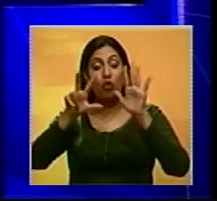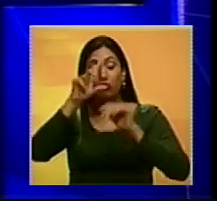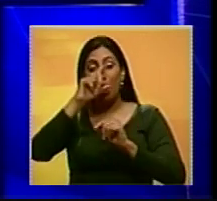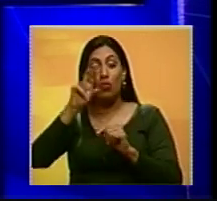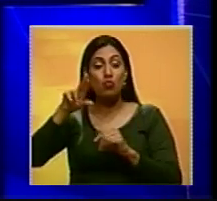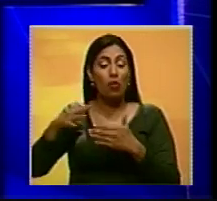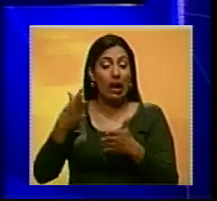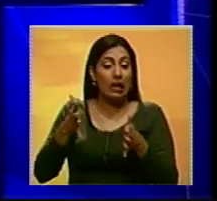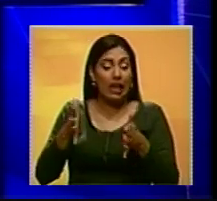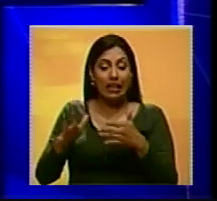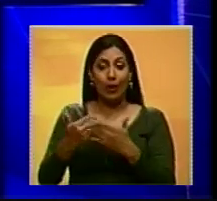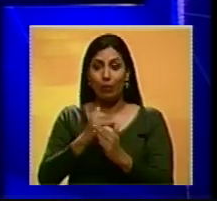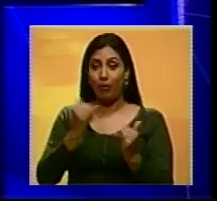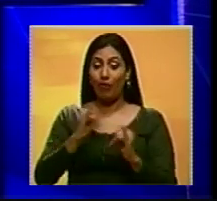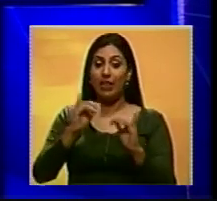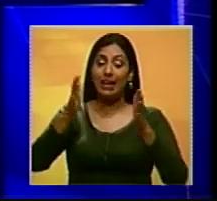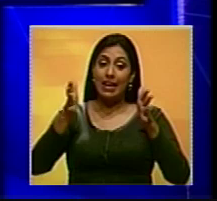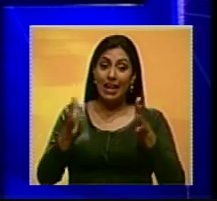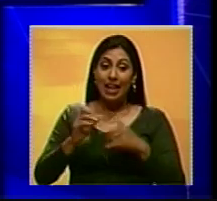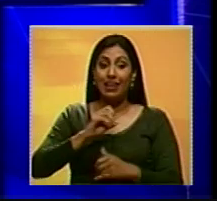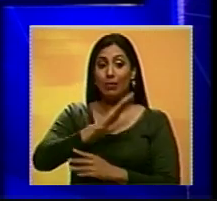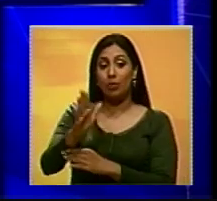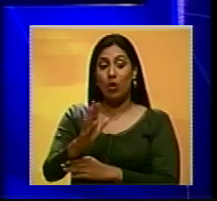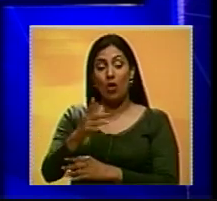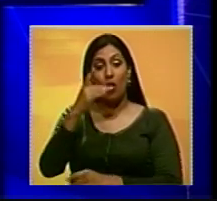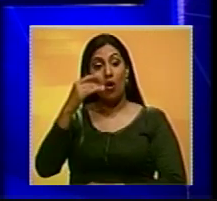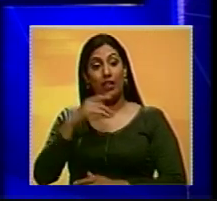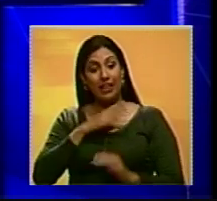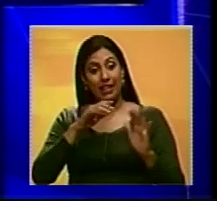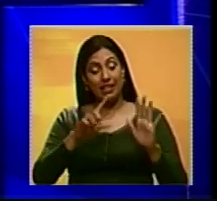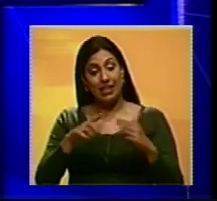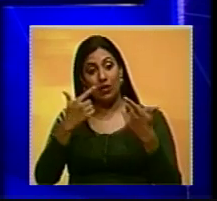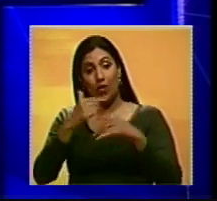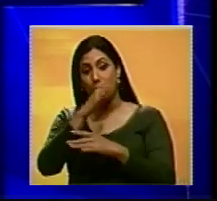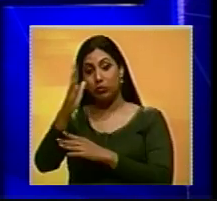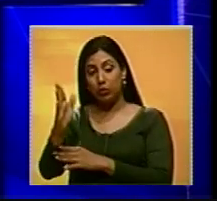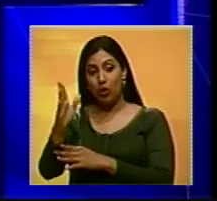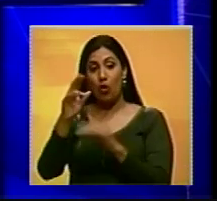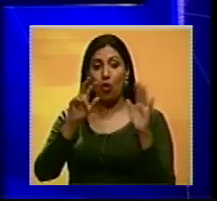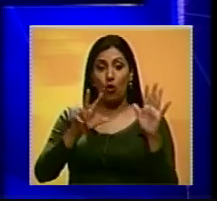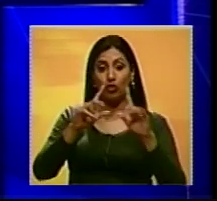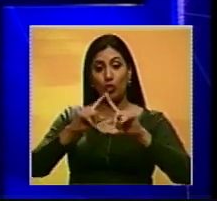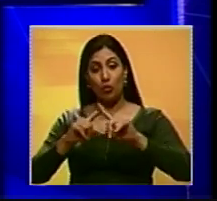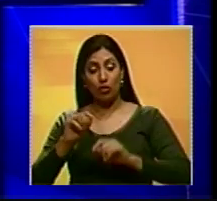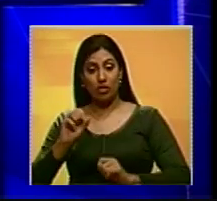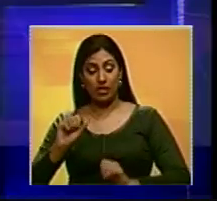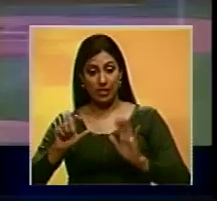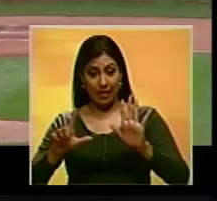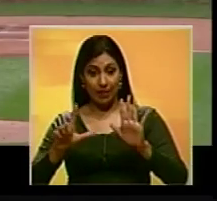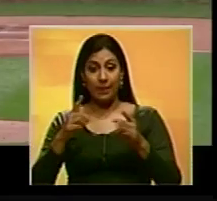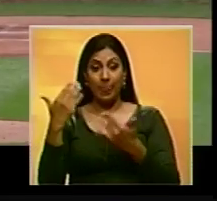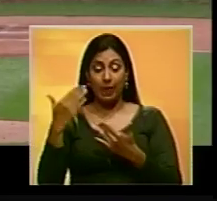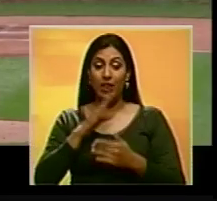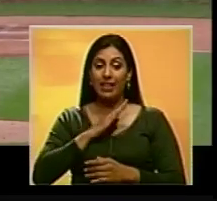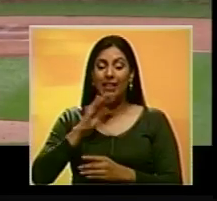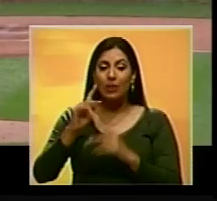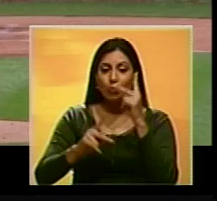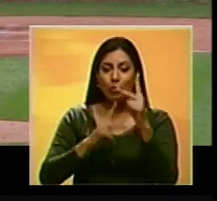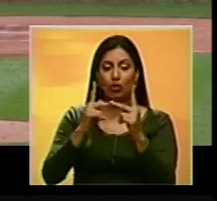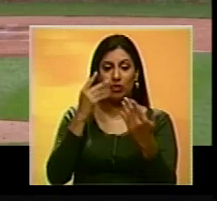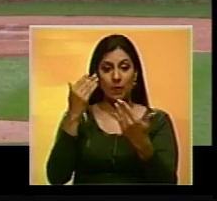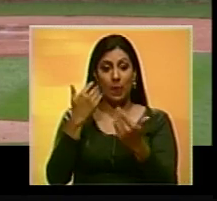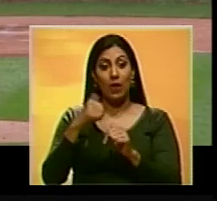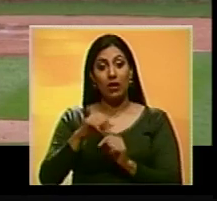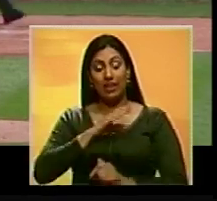derrotar en un emocionante e inolvidable Juego 7 a los Indios de Cleveland, 8-7. Nos vamos al Progressive Field.